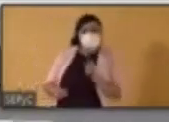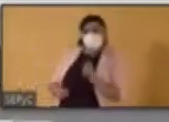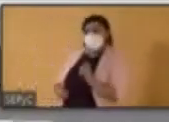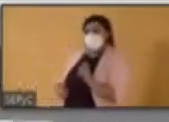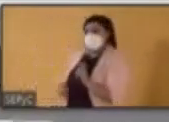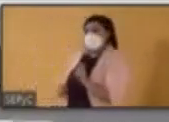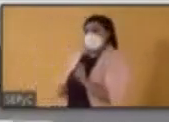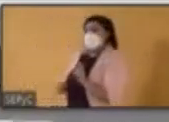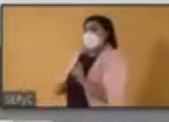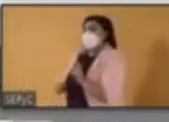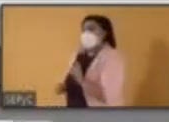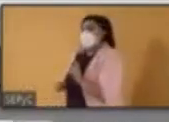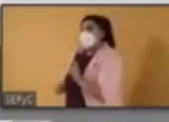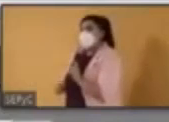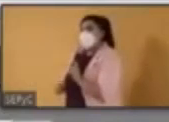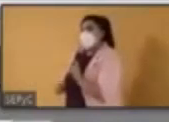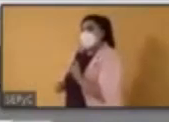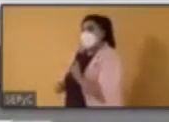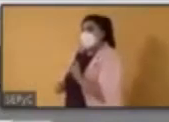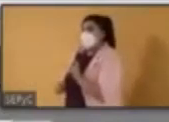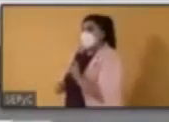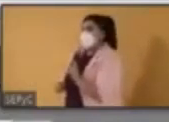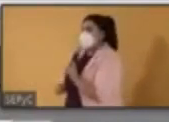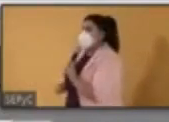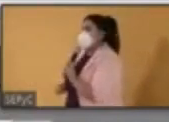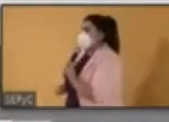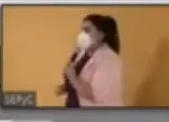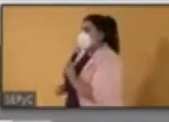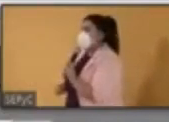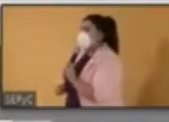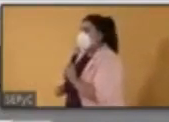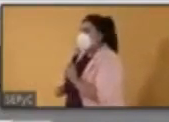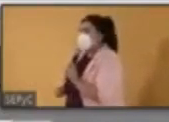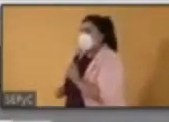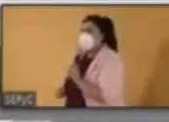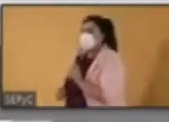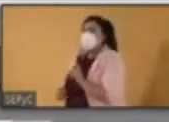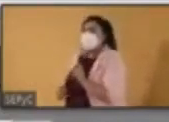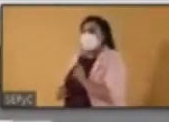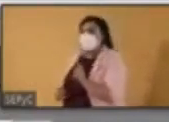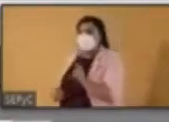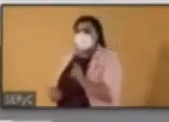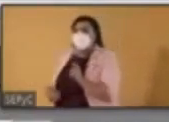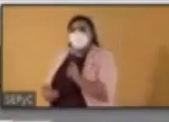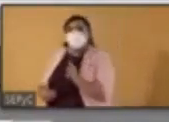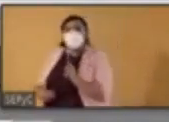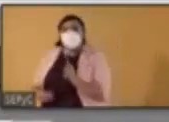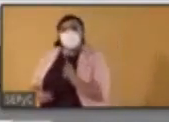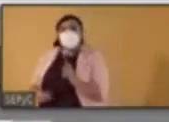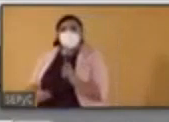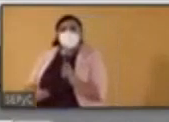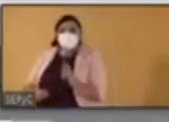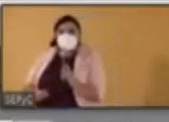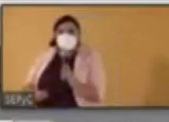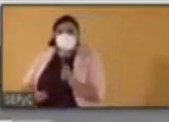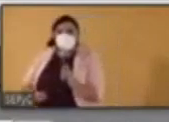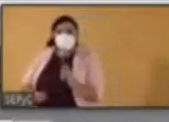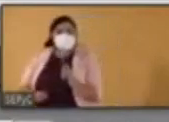podremos ir dando seguimiento a la información que estamos plasmando dentro del sistema. ¿Por qué? Recordemos que